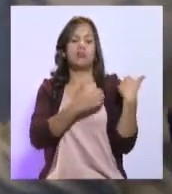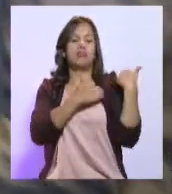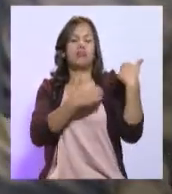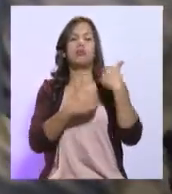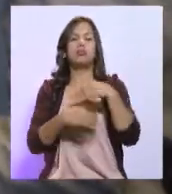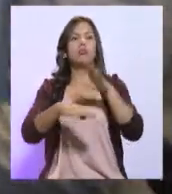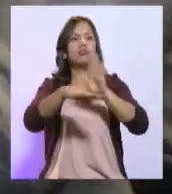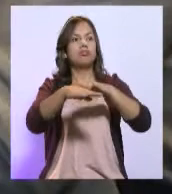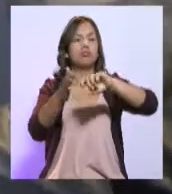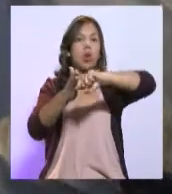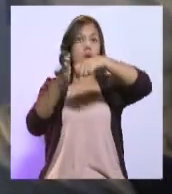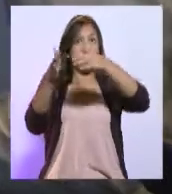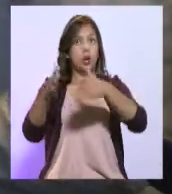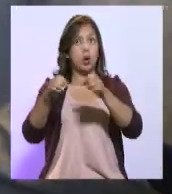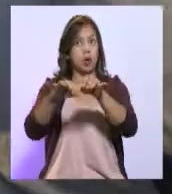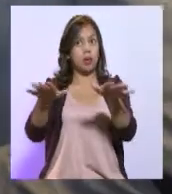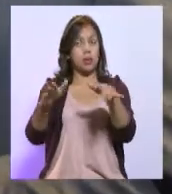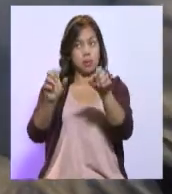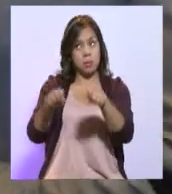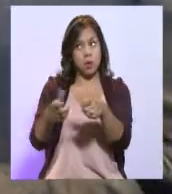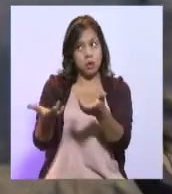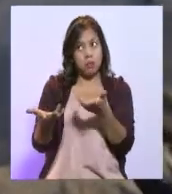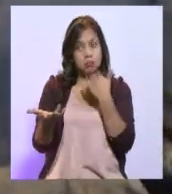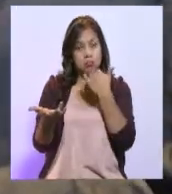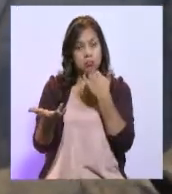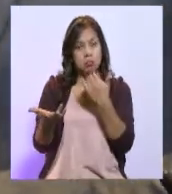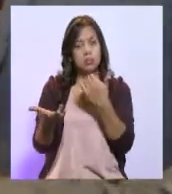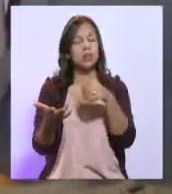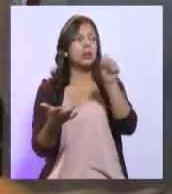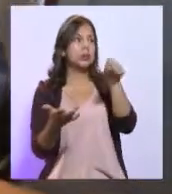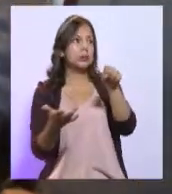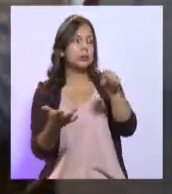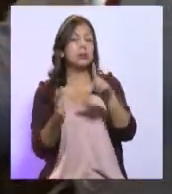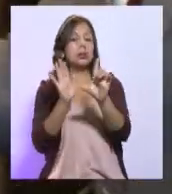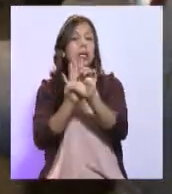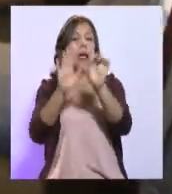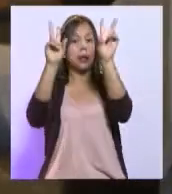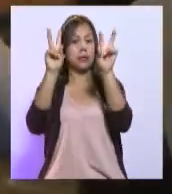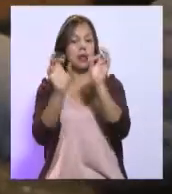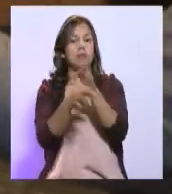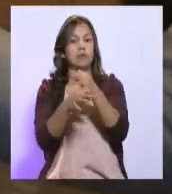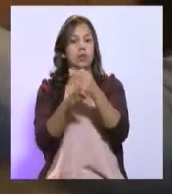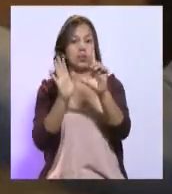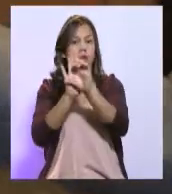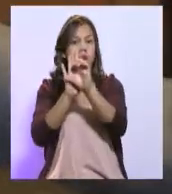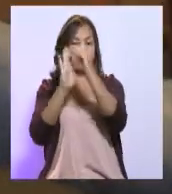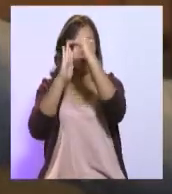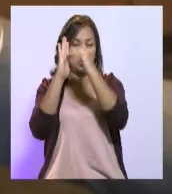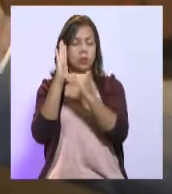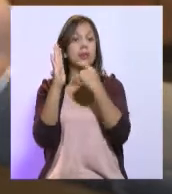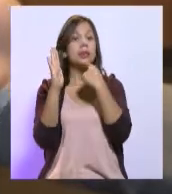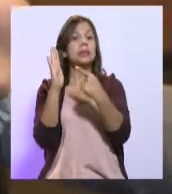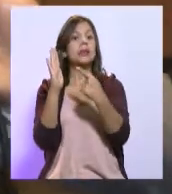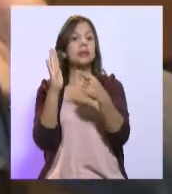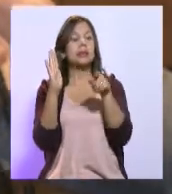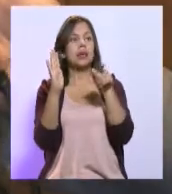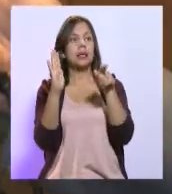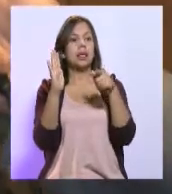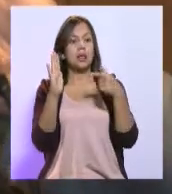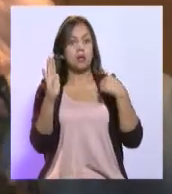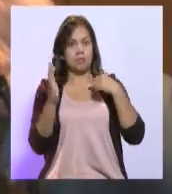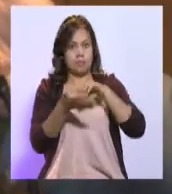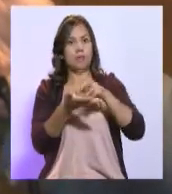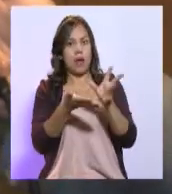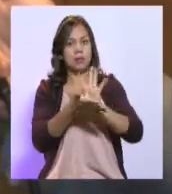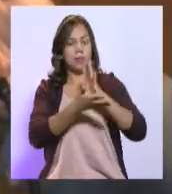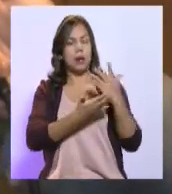¿Llamar al Contralor General, conocer el informe? Sin lugar a dudas, usted conoce la Ley Orgánica de la Función Legislativa, establece de que es nuestra facultad, es